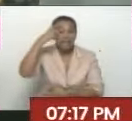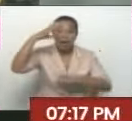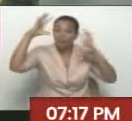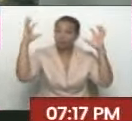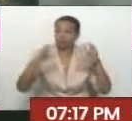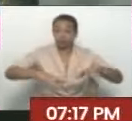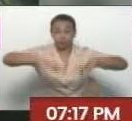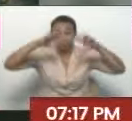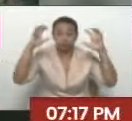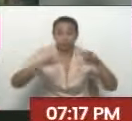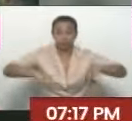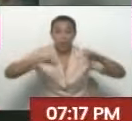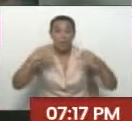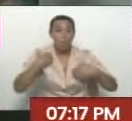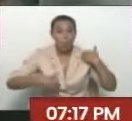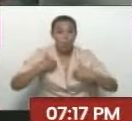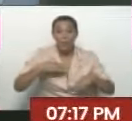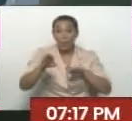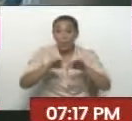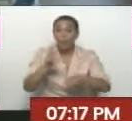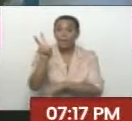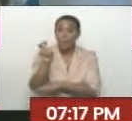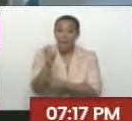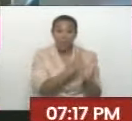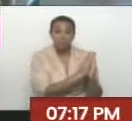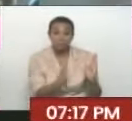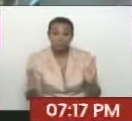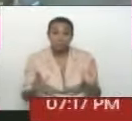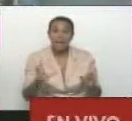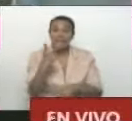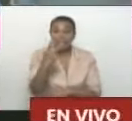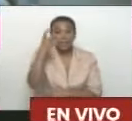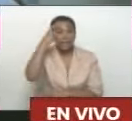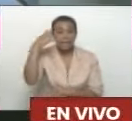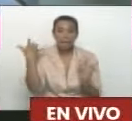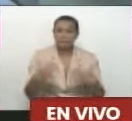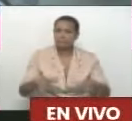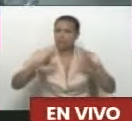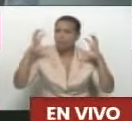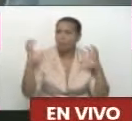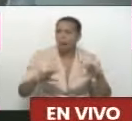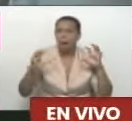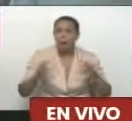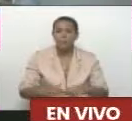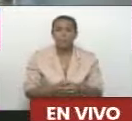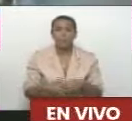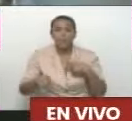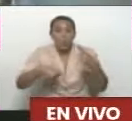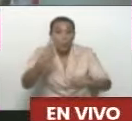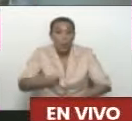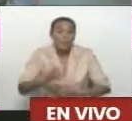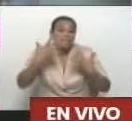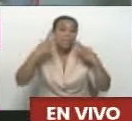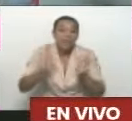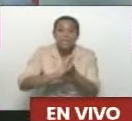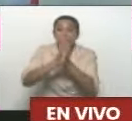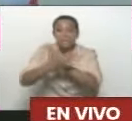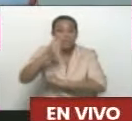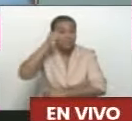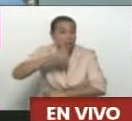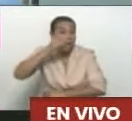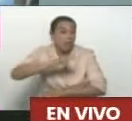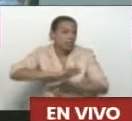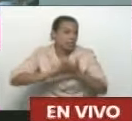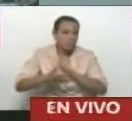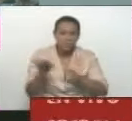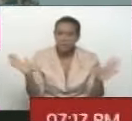lluvia, sobre todo miércoles, jueves y viernes. Fueron tres días de intensa lluvia que fue la vaguada. Se pronosticaba que ya el sábado se iba a alejar y